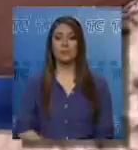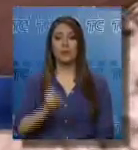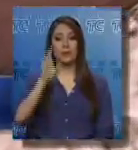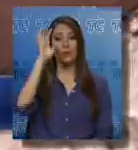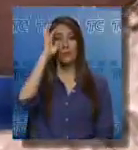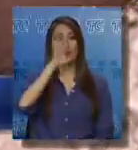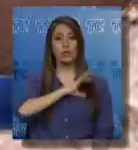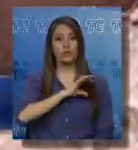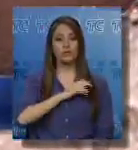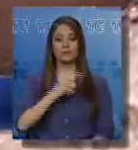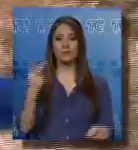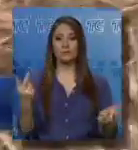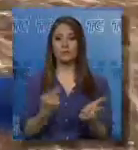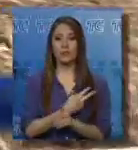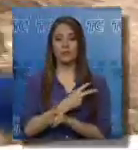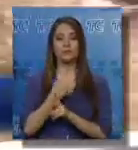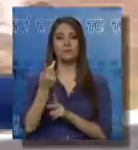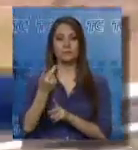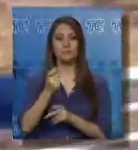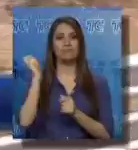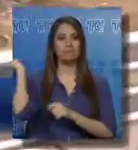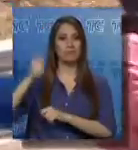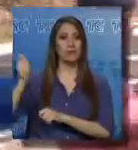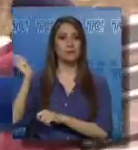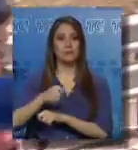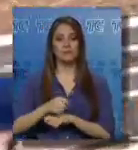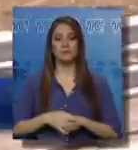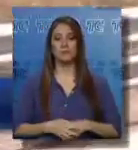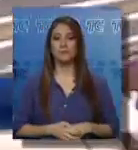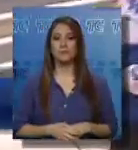policías llevaron la peor parte.